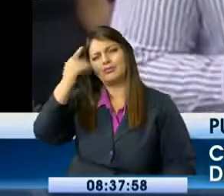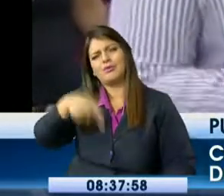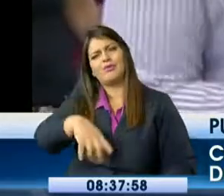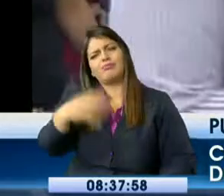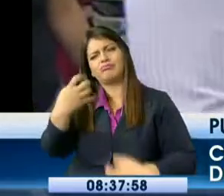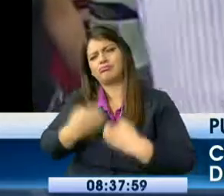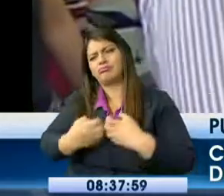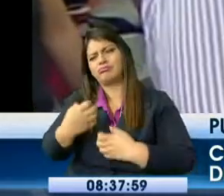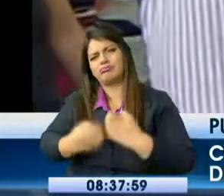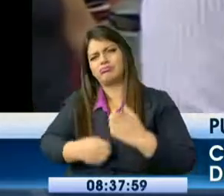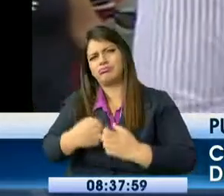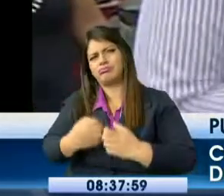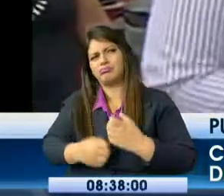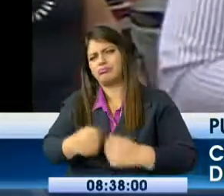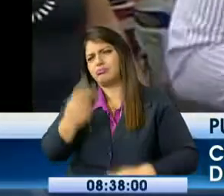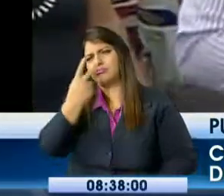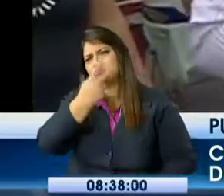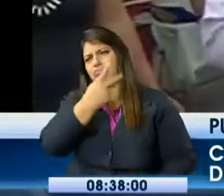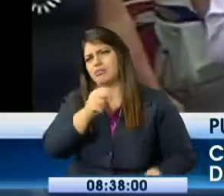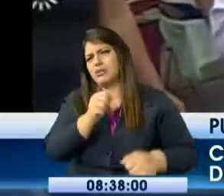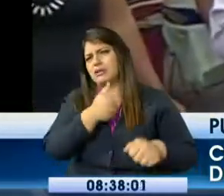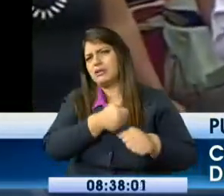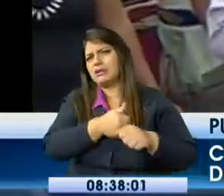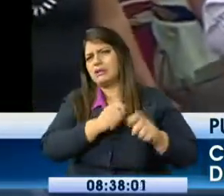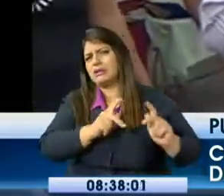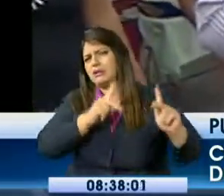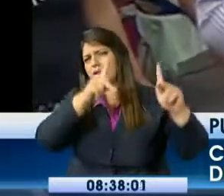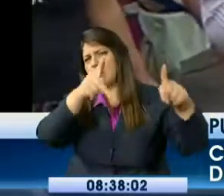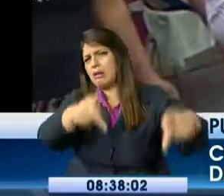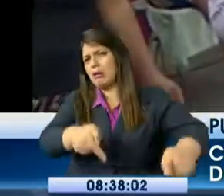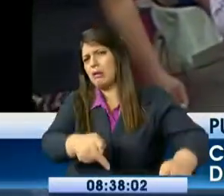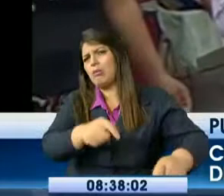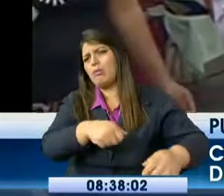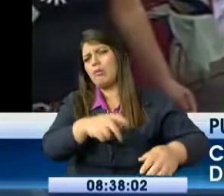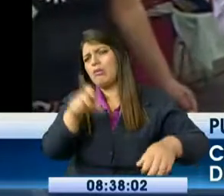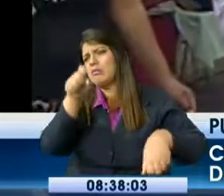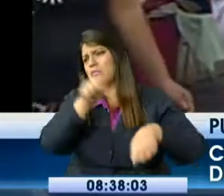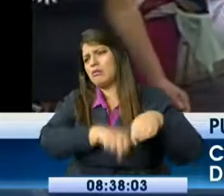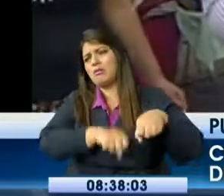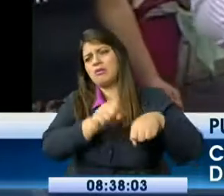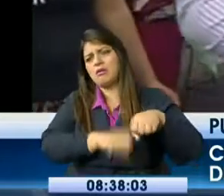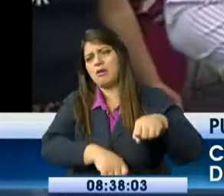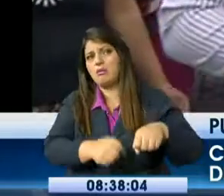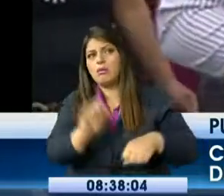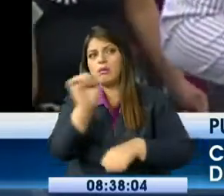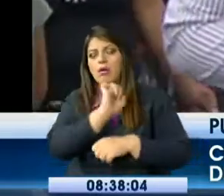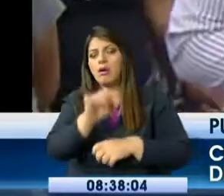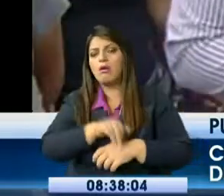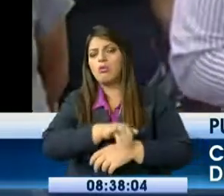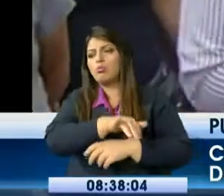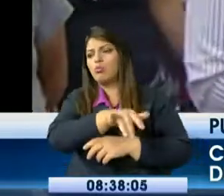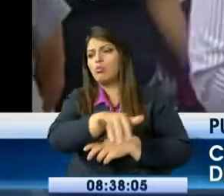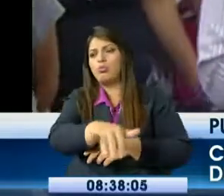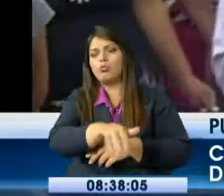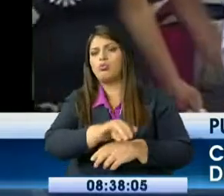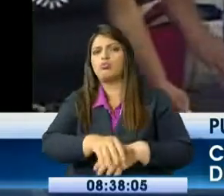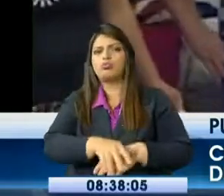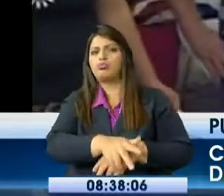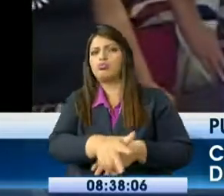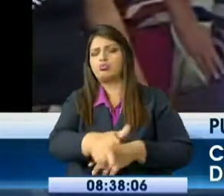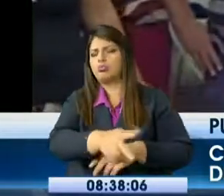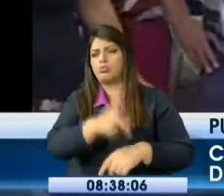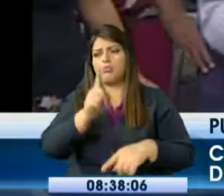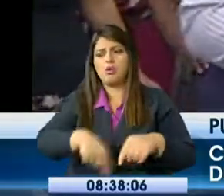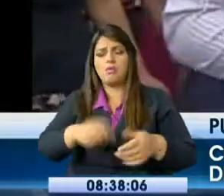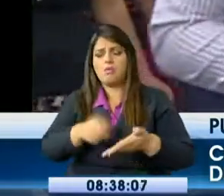he visto carros, vehículos que están circulando ahí, incluso vimos un carro pesado, así que para la próxima lo grabo para tener ese referente, porque eso